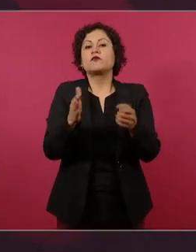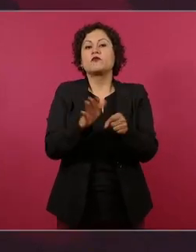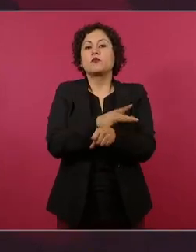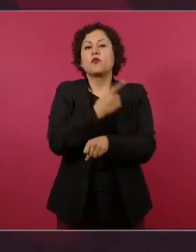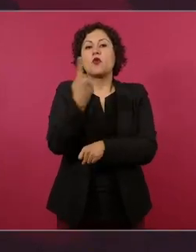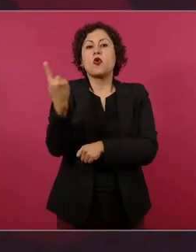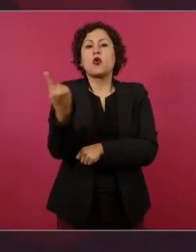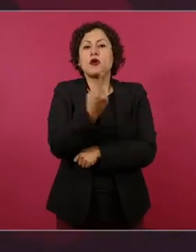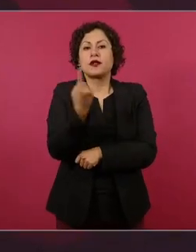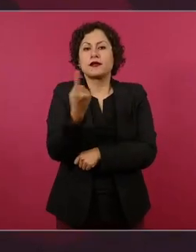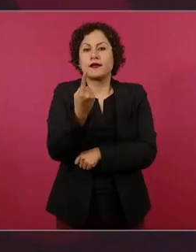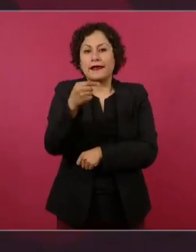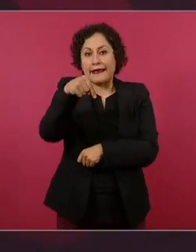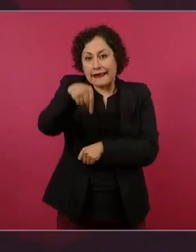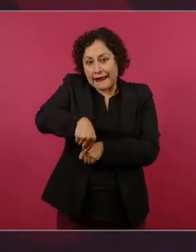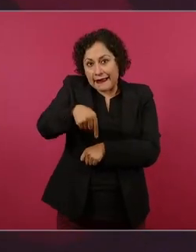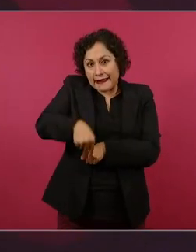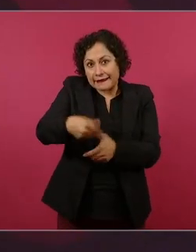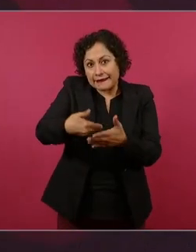una reforma